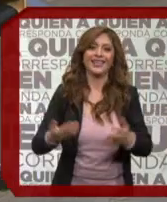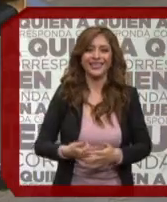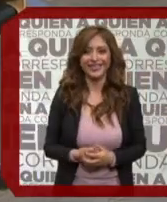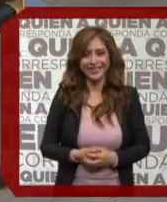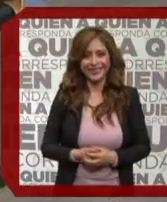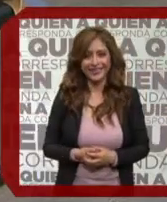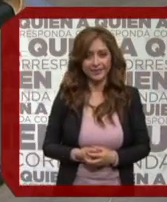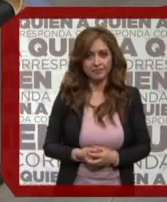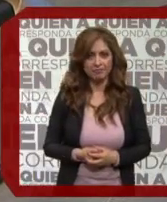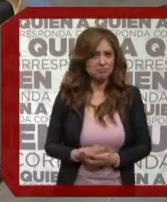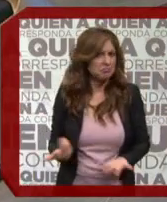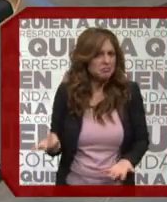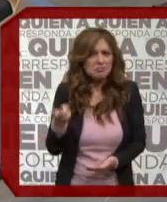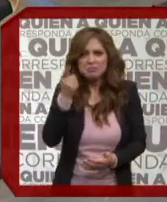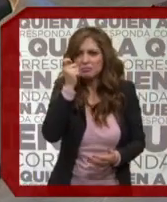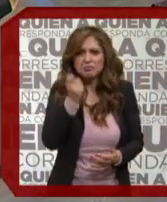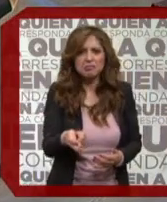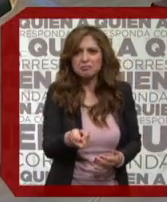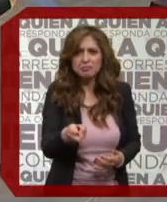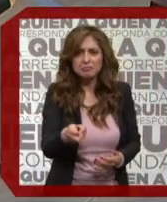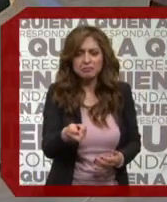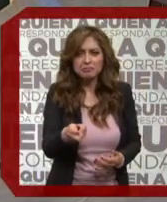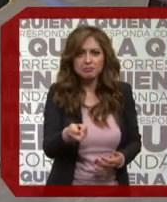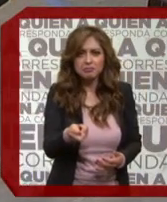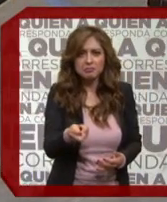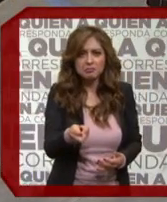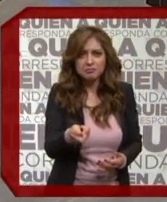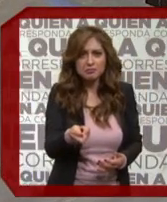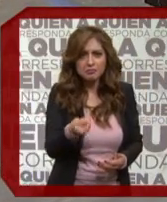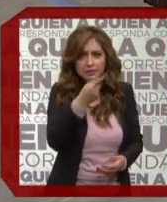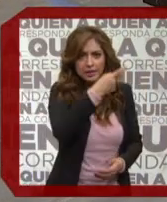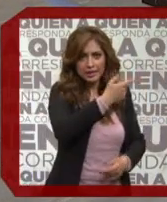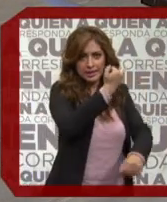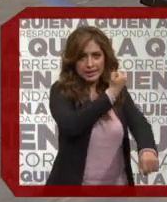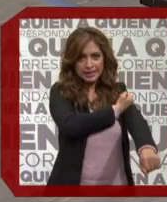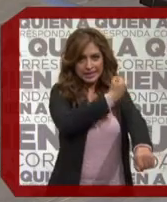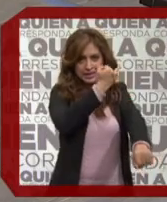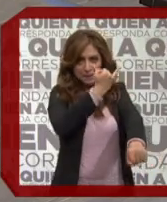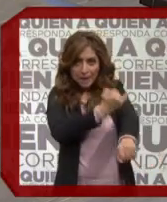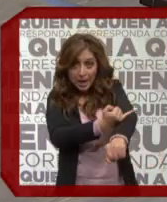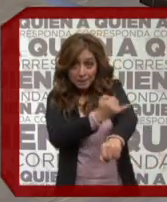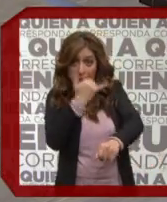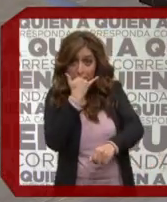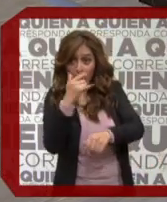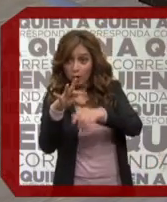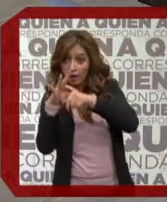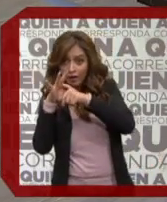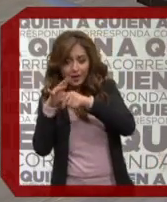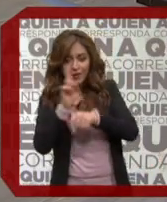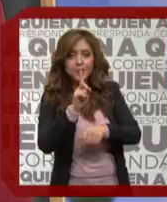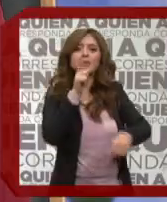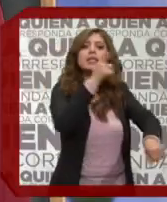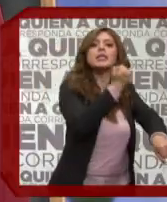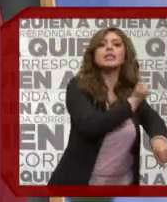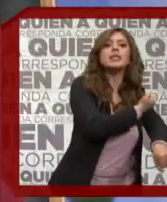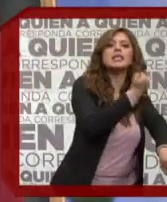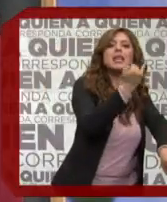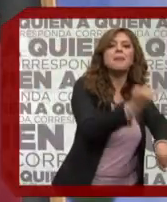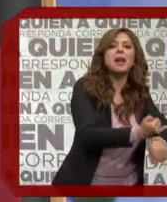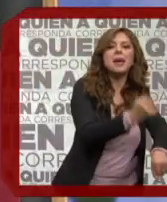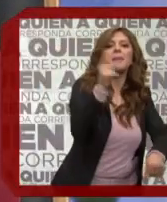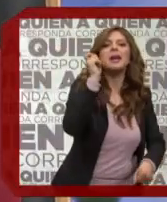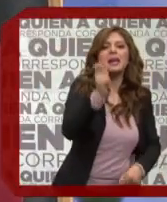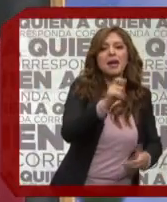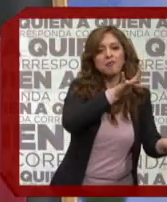ahí está. ¿Qué significa eso, Jorge? Que estamos contratando gente de Izapalapa. Que Isapalapa es la fuerza que mueve la